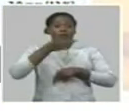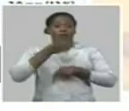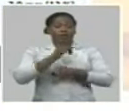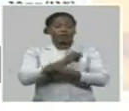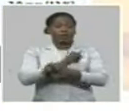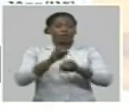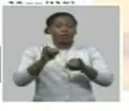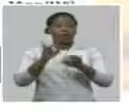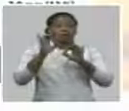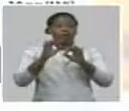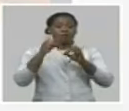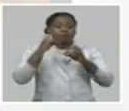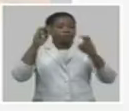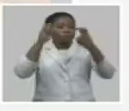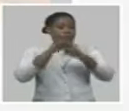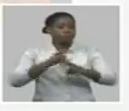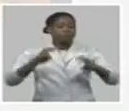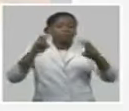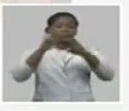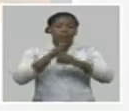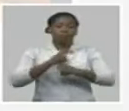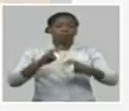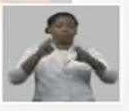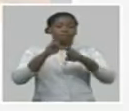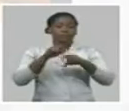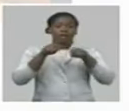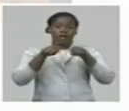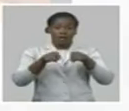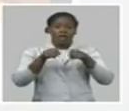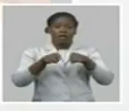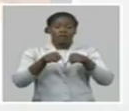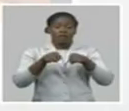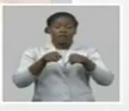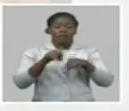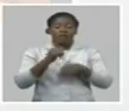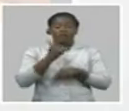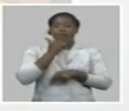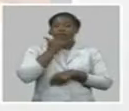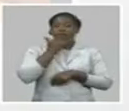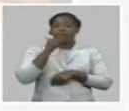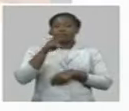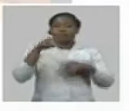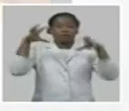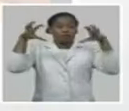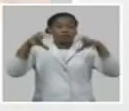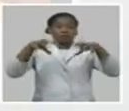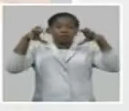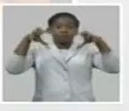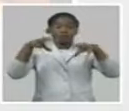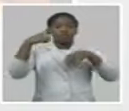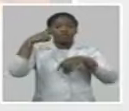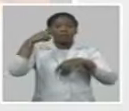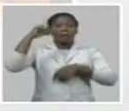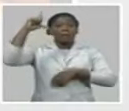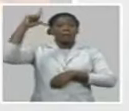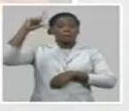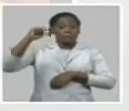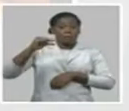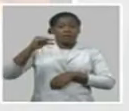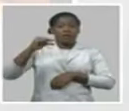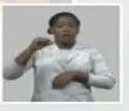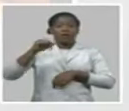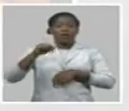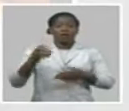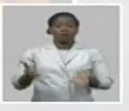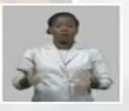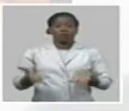estudios de una avería burn haber realidad y riesgo la lluvia cada día va a ser menor van a aumentar las temperaturas